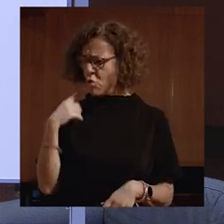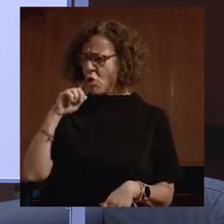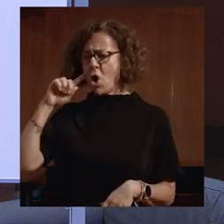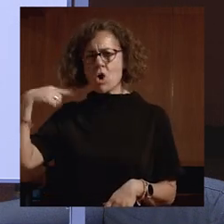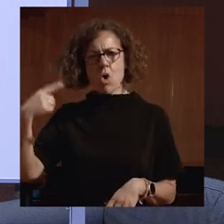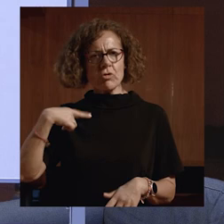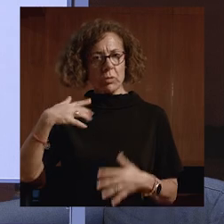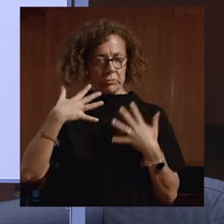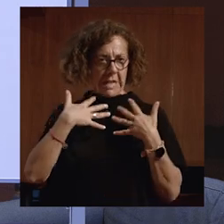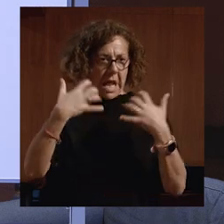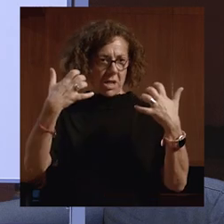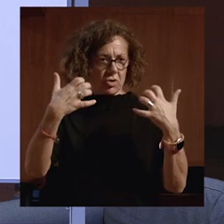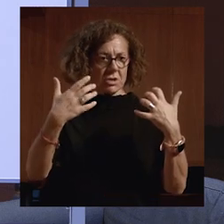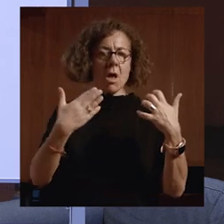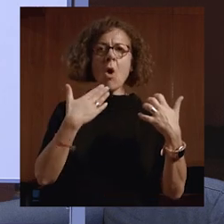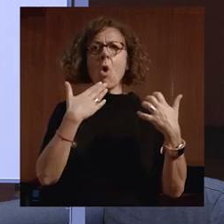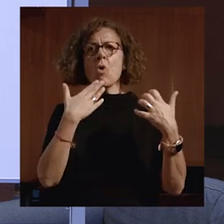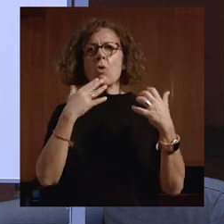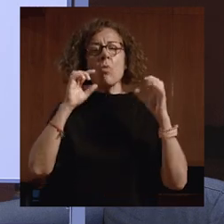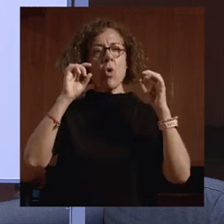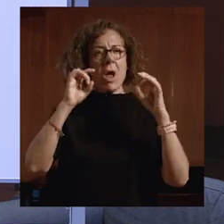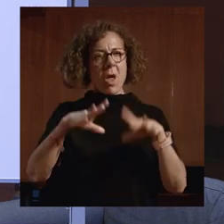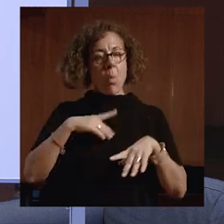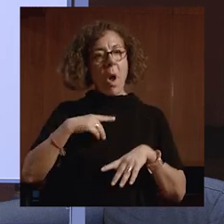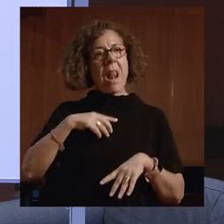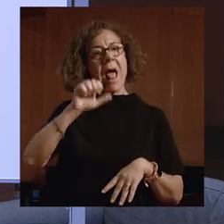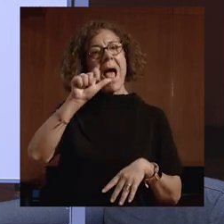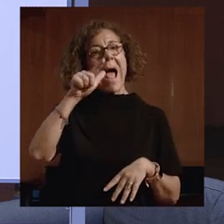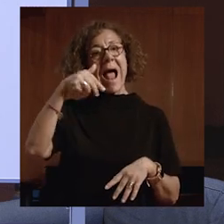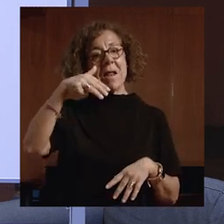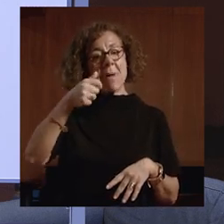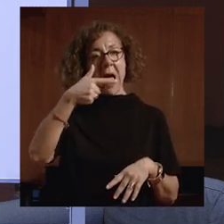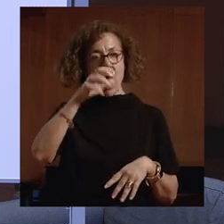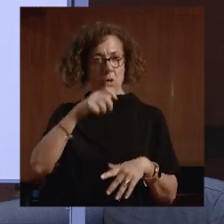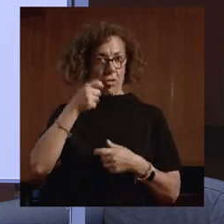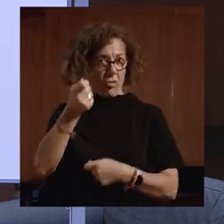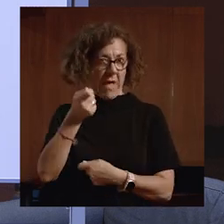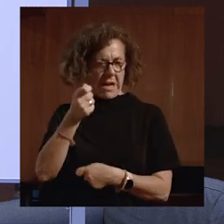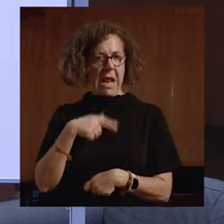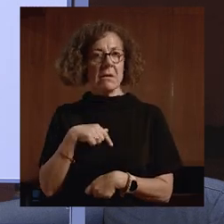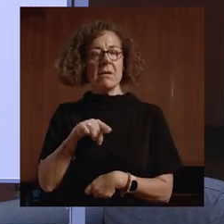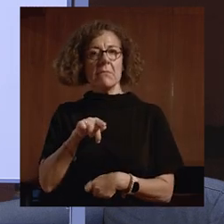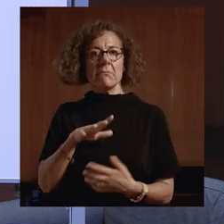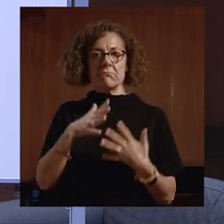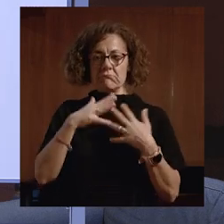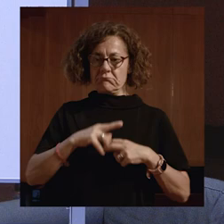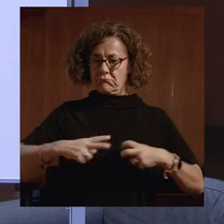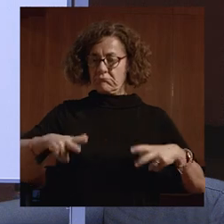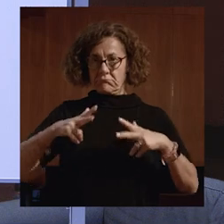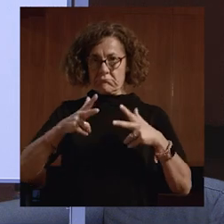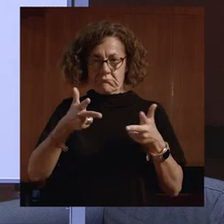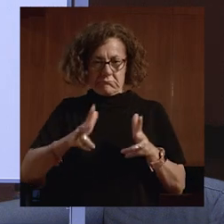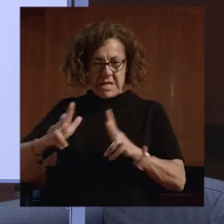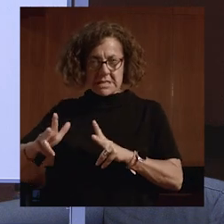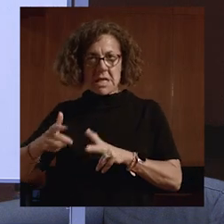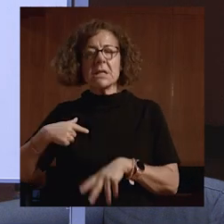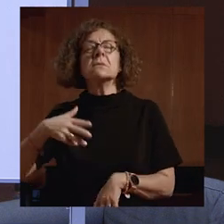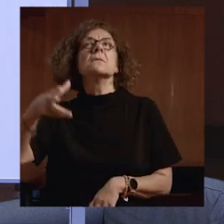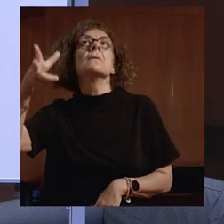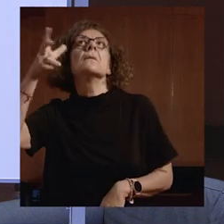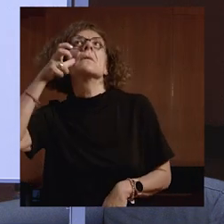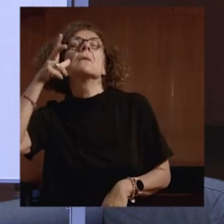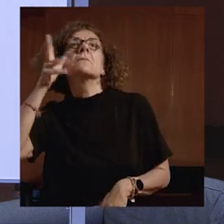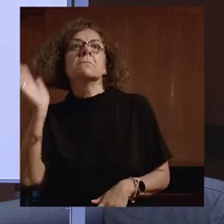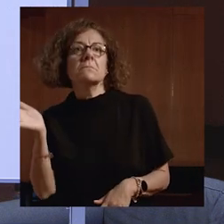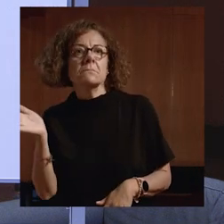Globe Theatre, que es tipo teatro de corral como en Almagro. Al aire libre, un escenario y tú de pie escuchándolo. Vi Shakespeare